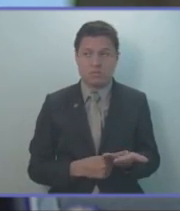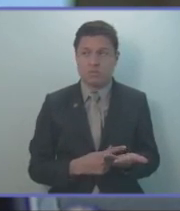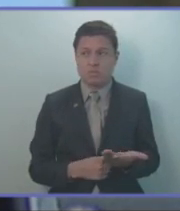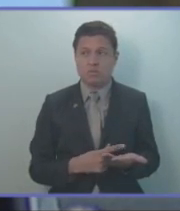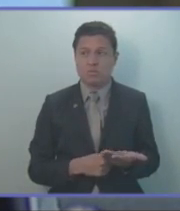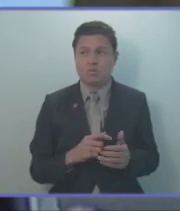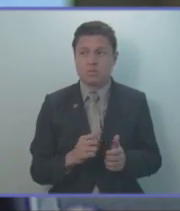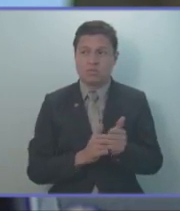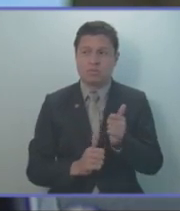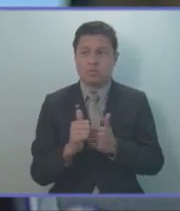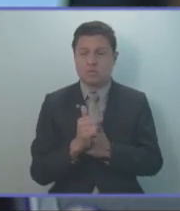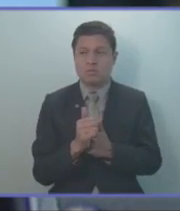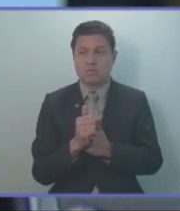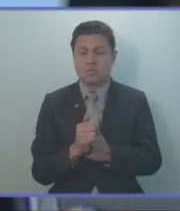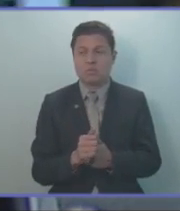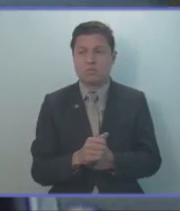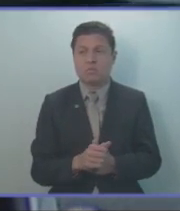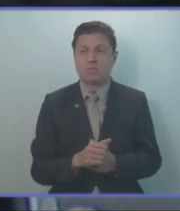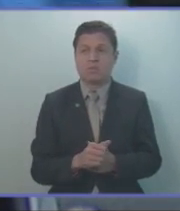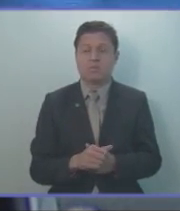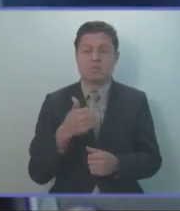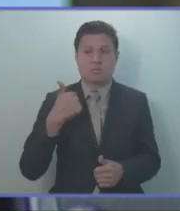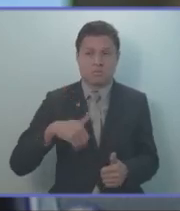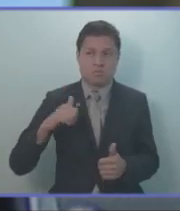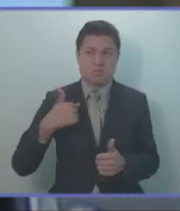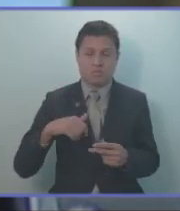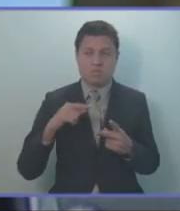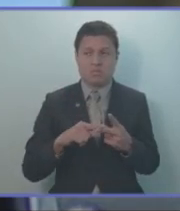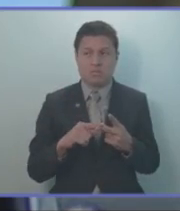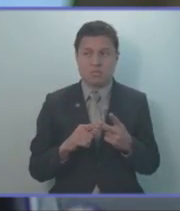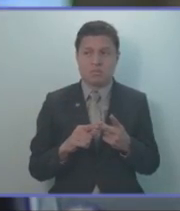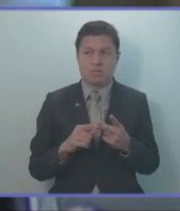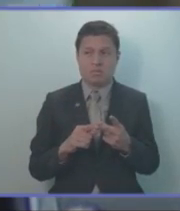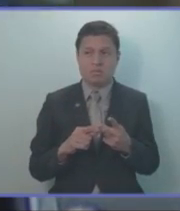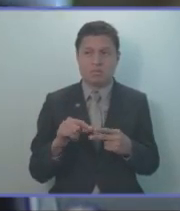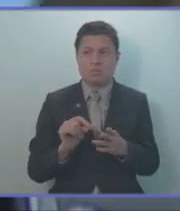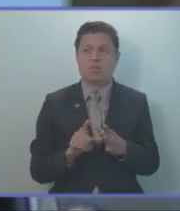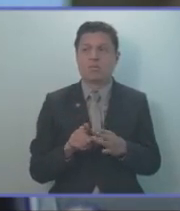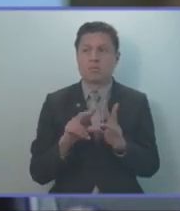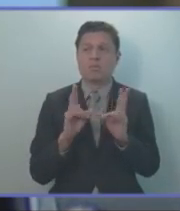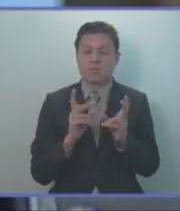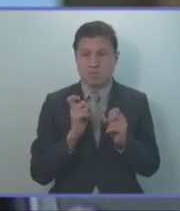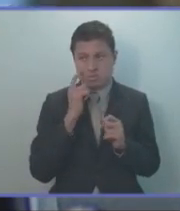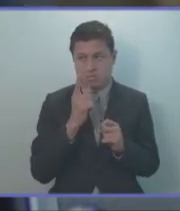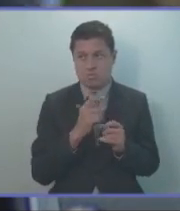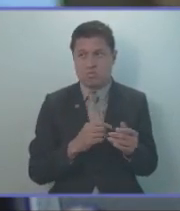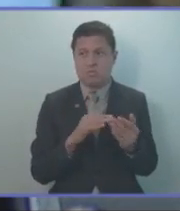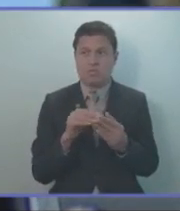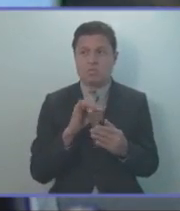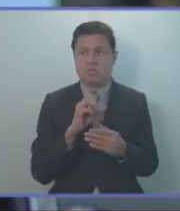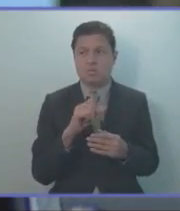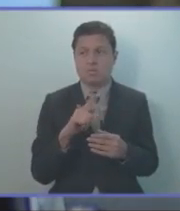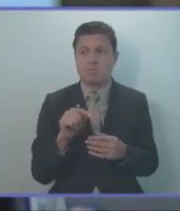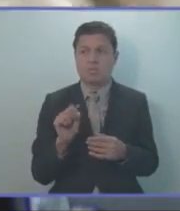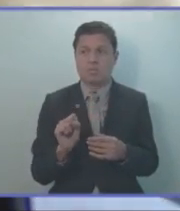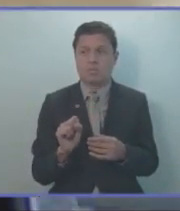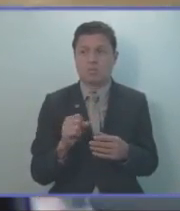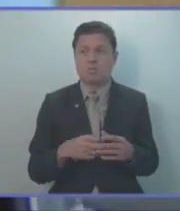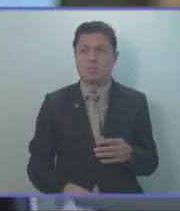de soberanía entre la República Argentina y el Reino Unido en referencia a las Islas